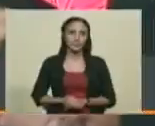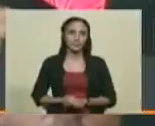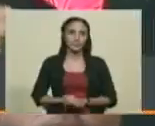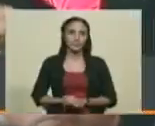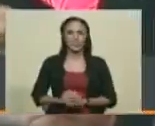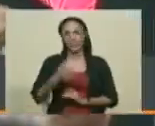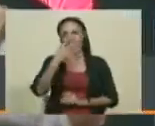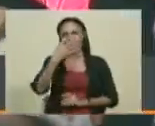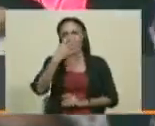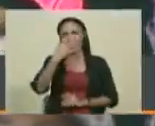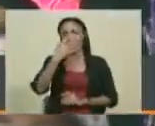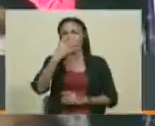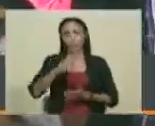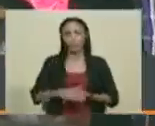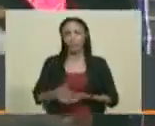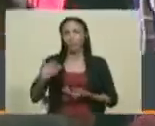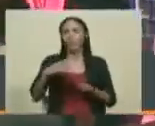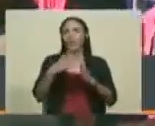Es correcto.